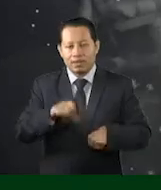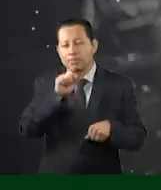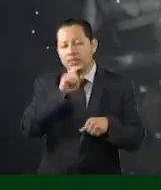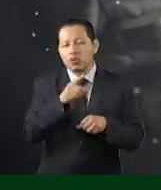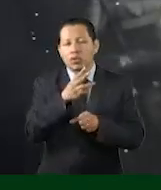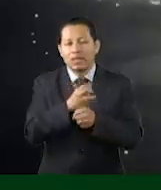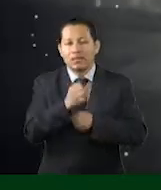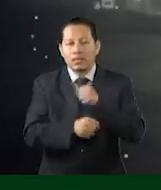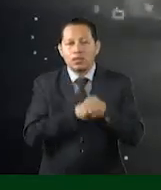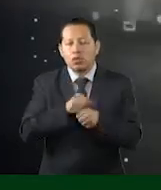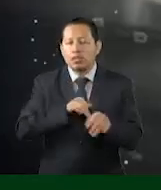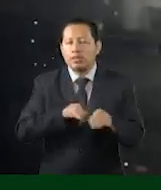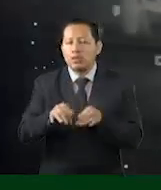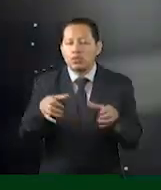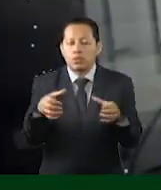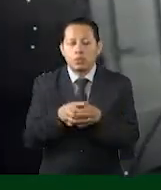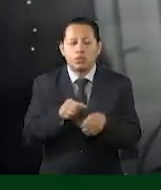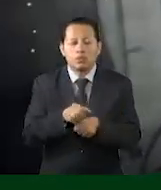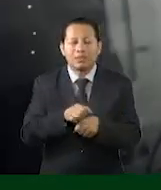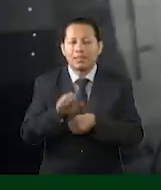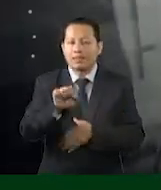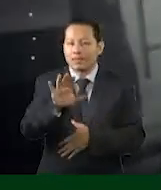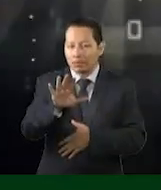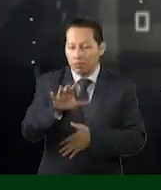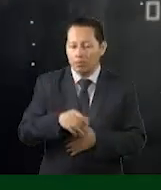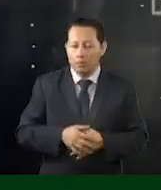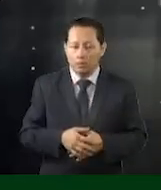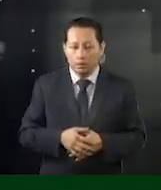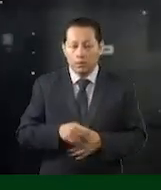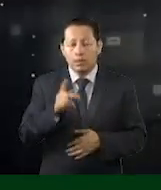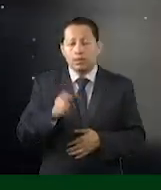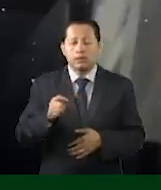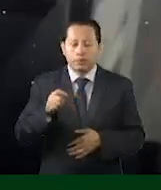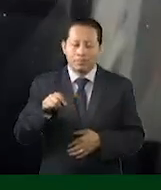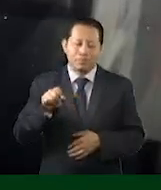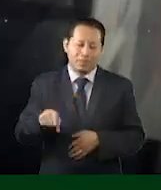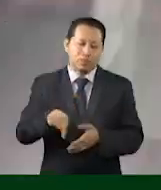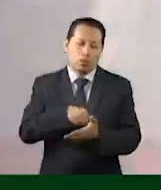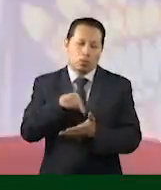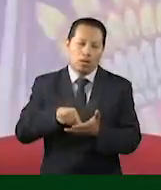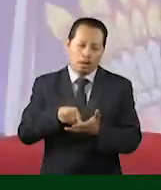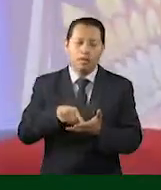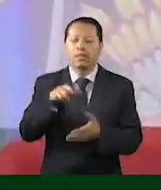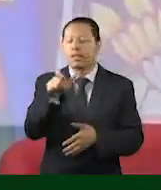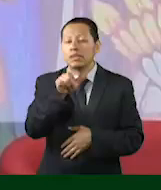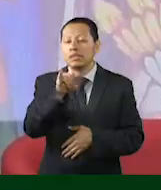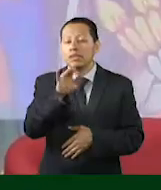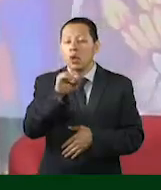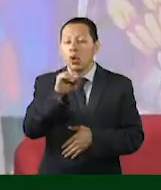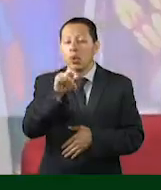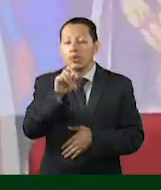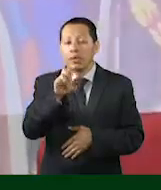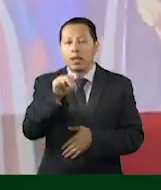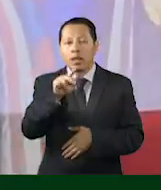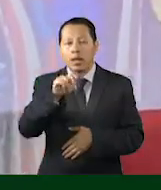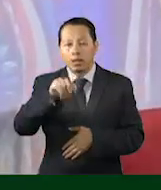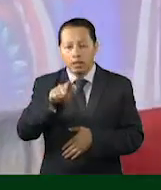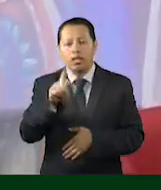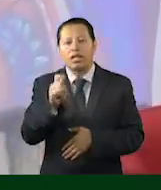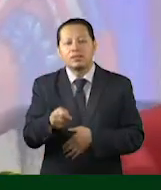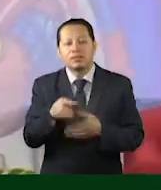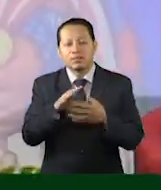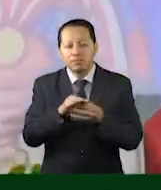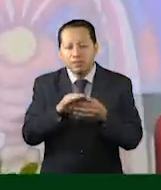al tercer año de ejercicio de la 65ª legislatura en la antigua casona de Jicotencatl, donde destacó el diálogo y la